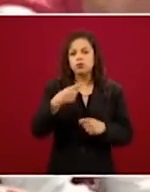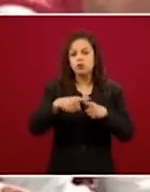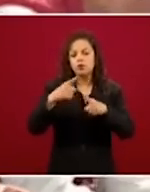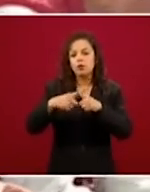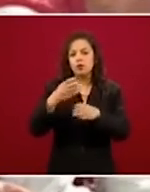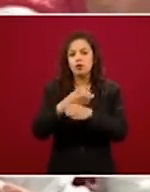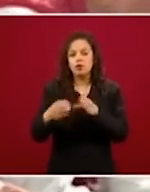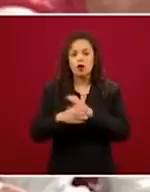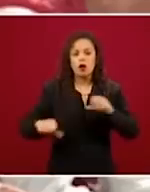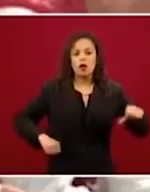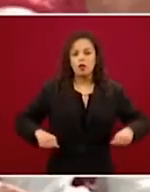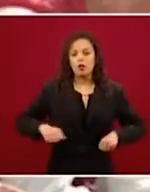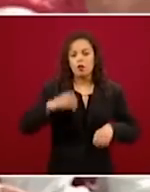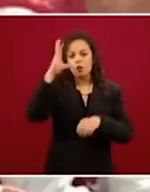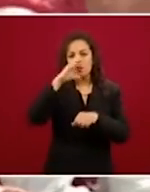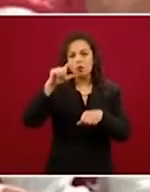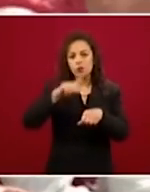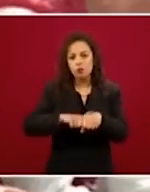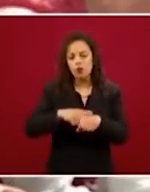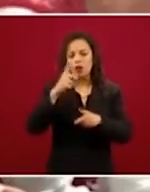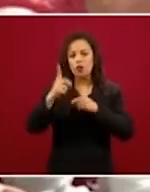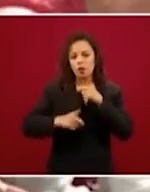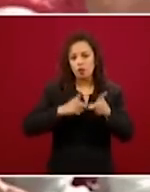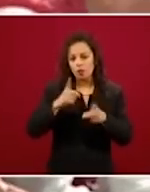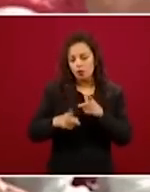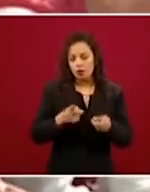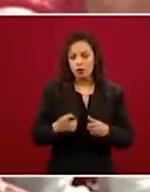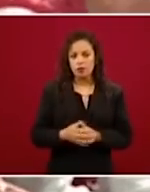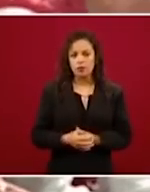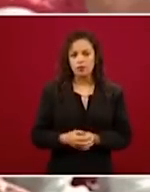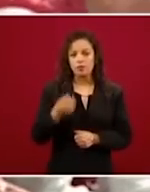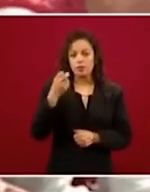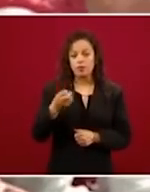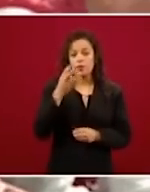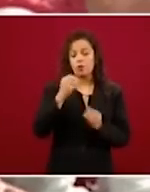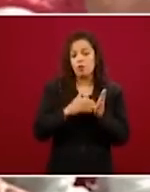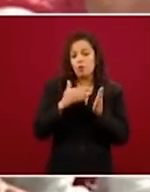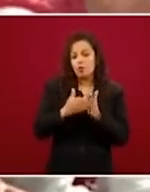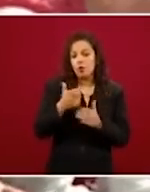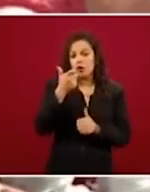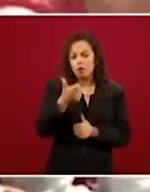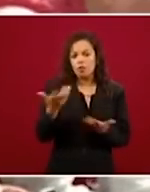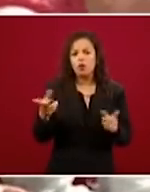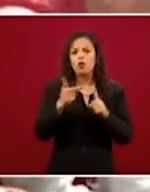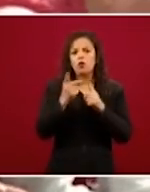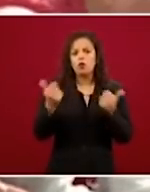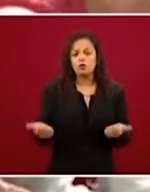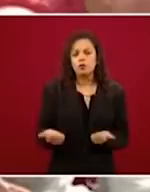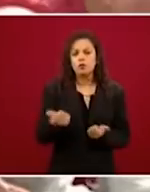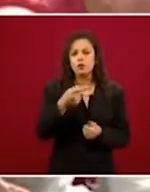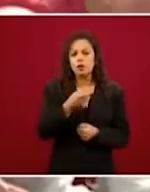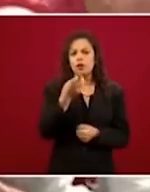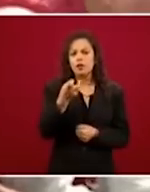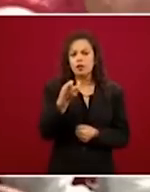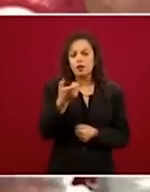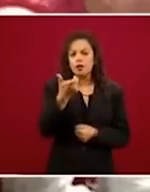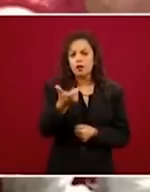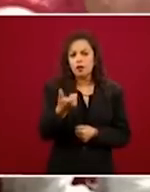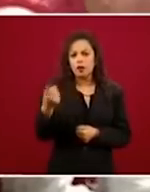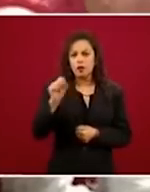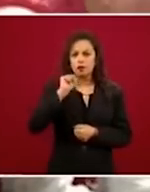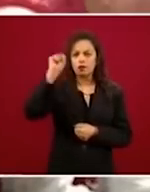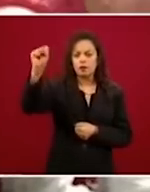estos suman 60 millones de pesos no se tiene claridad de qué sucede con esos recursos que se le dan al